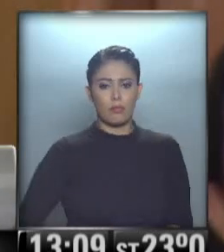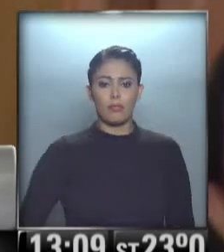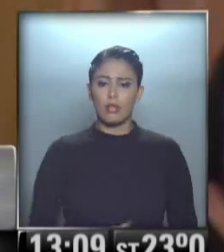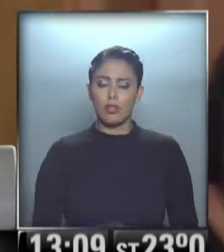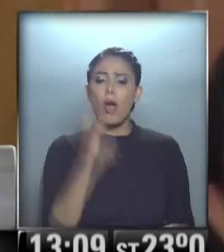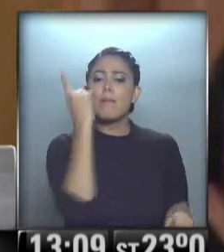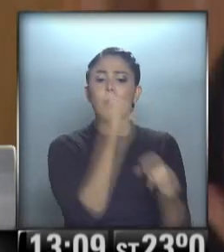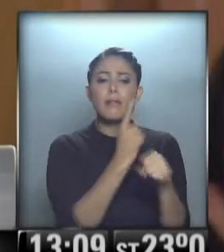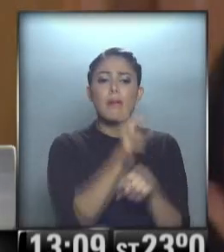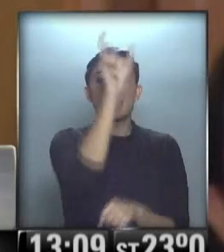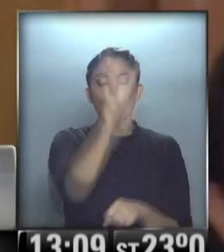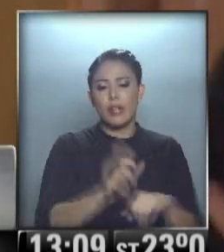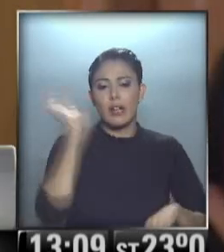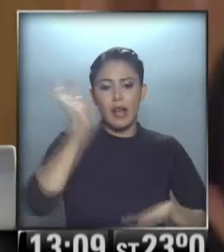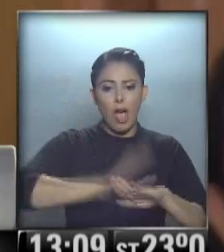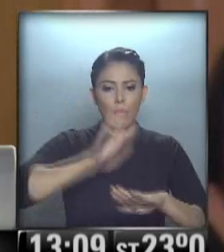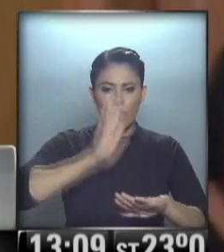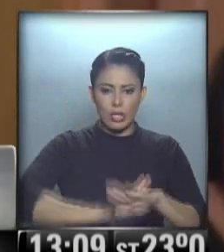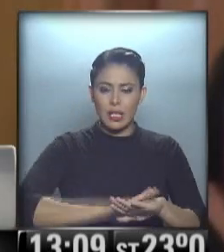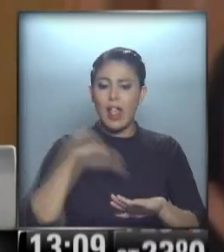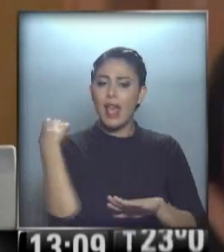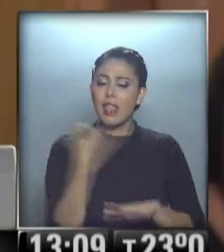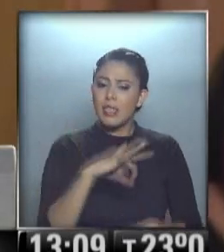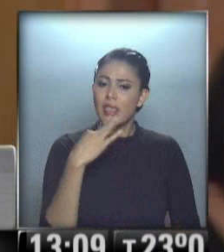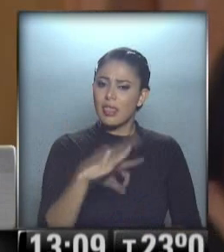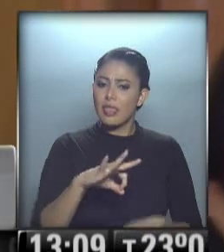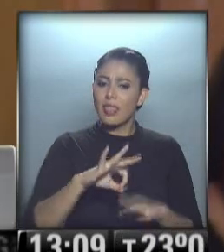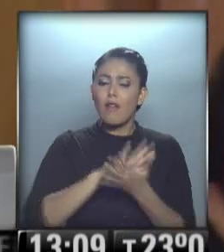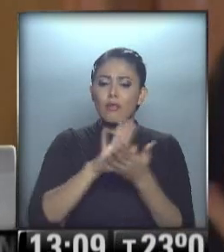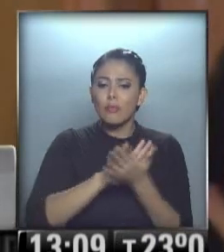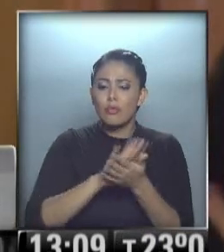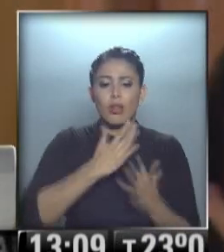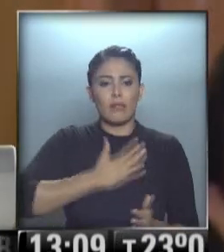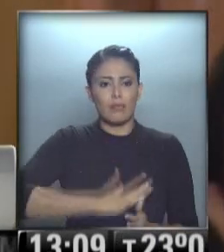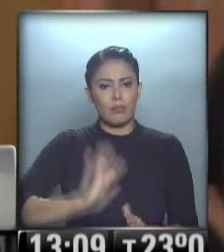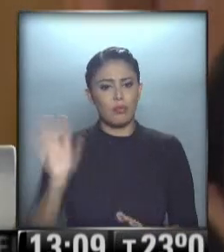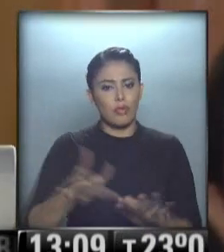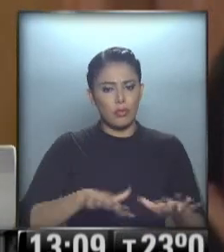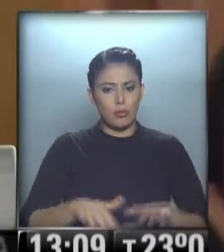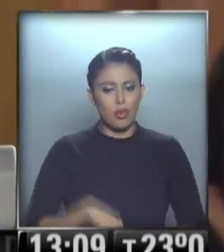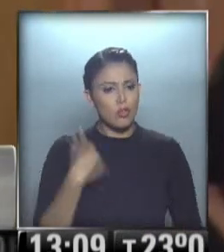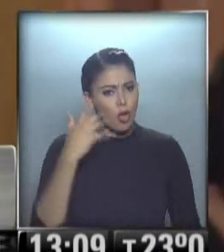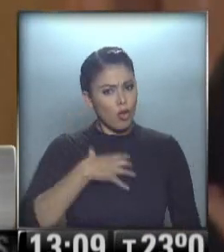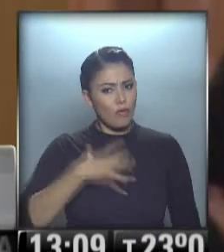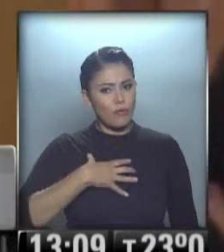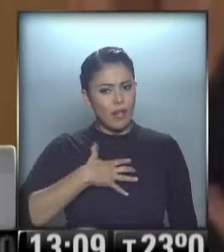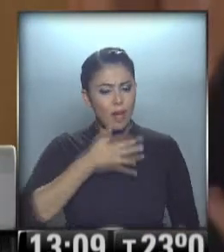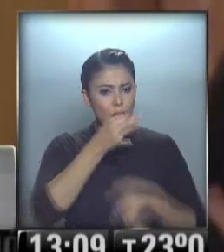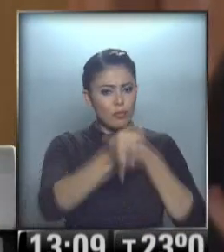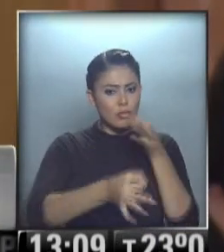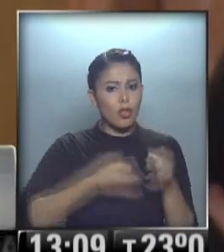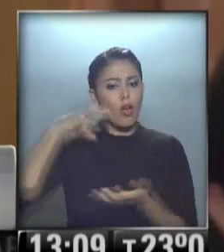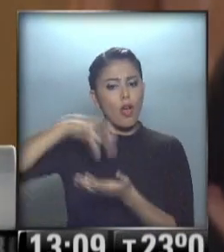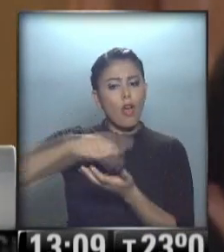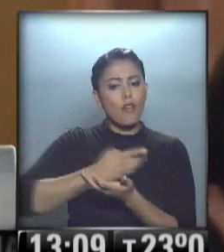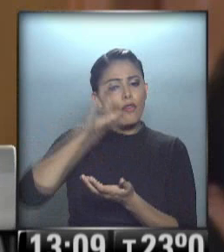el primer responsable de calmar los ánimos de este país. Nosotros creemos en el diálogo, en Pedicámaras creemos